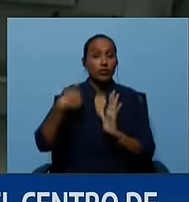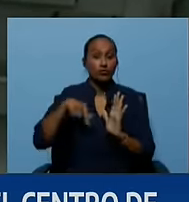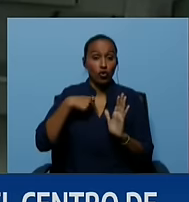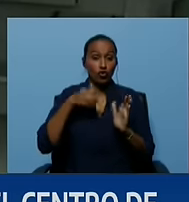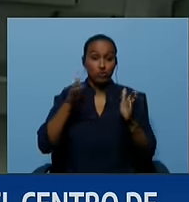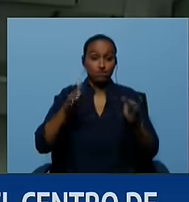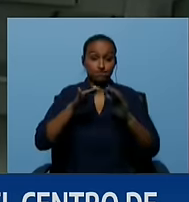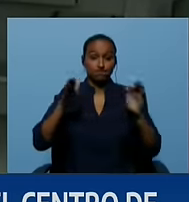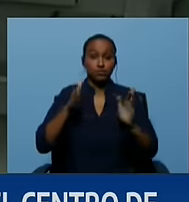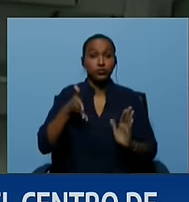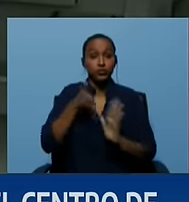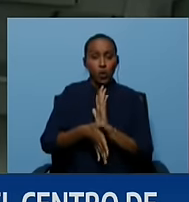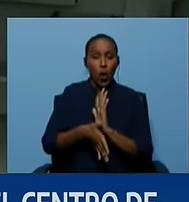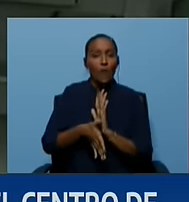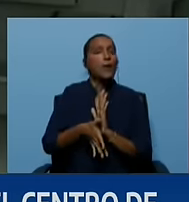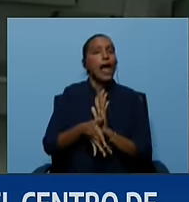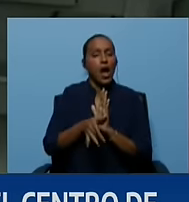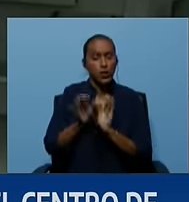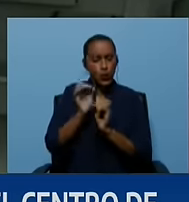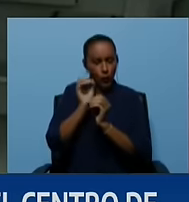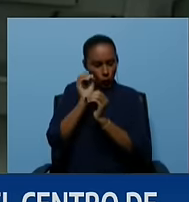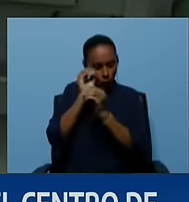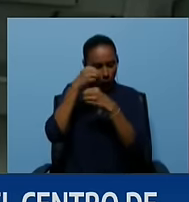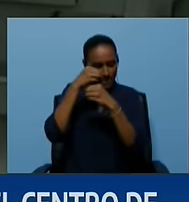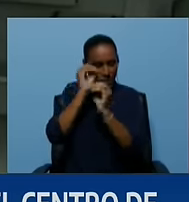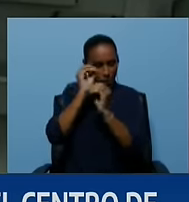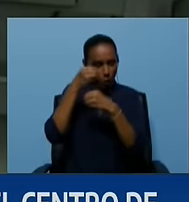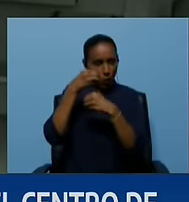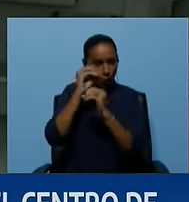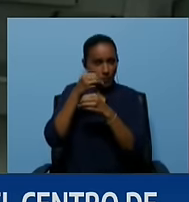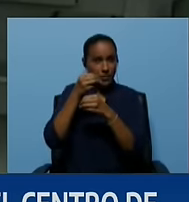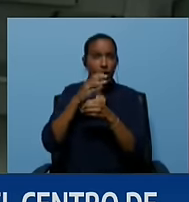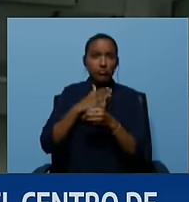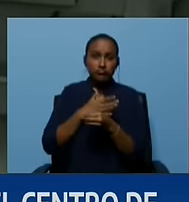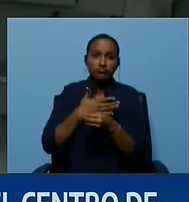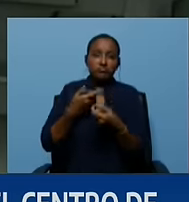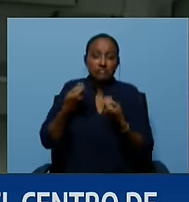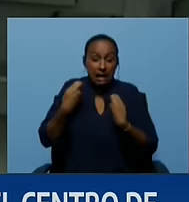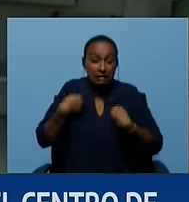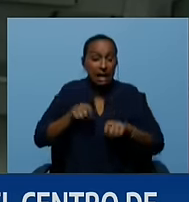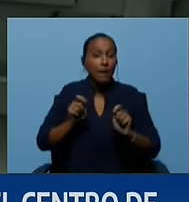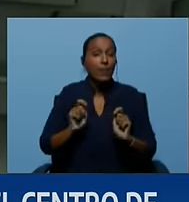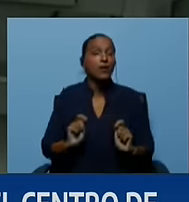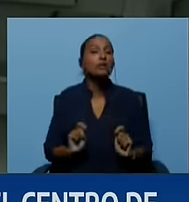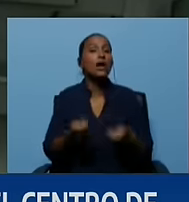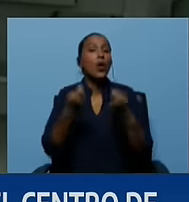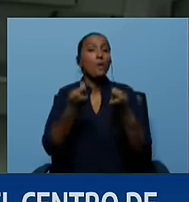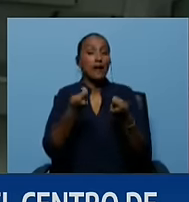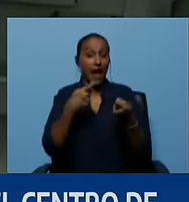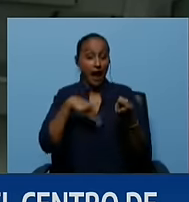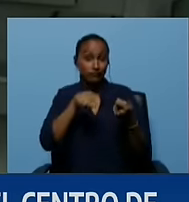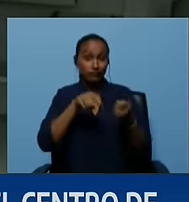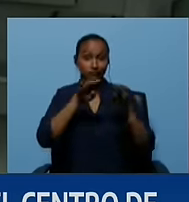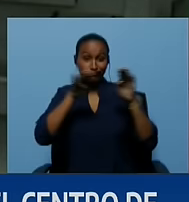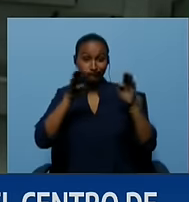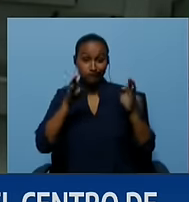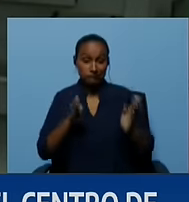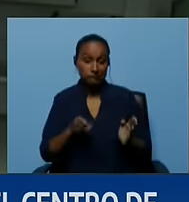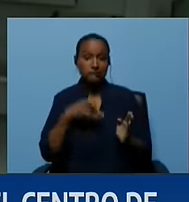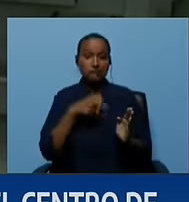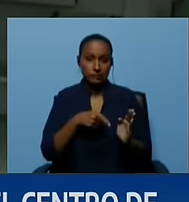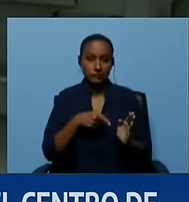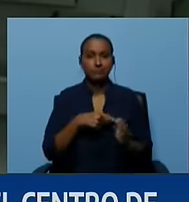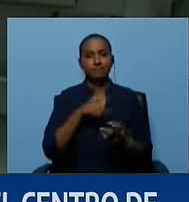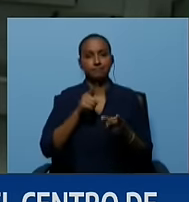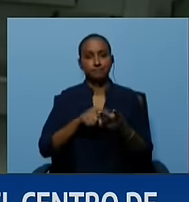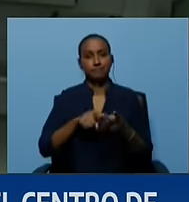los microscopios electrónicos, tratar de recuperar su actividad. Otra es que